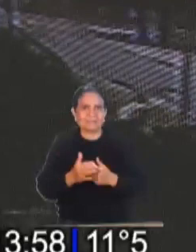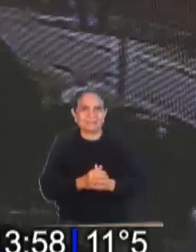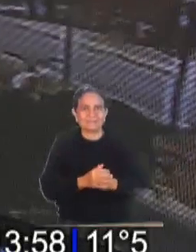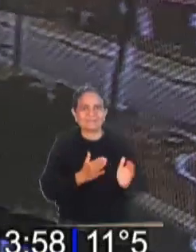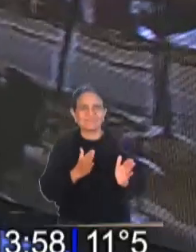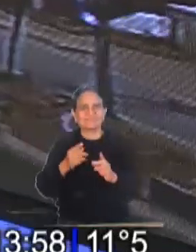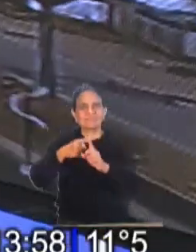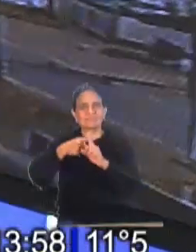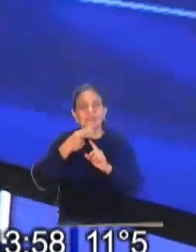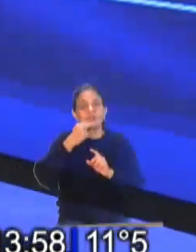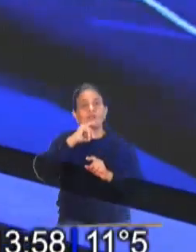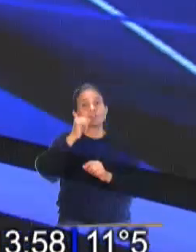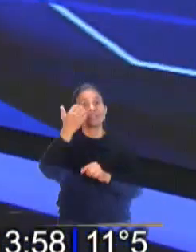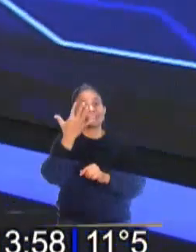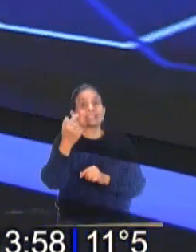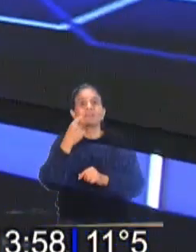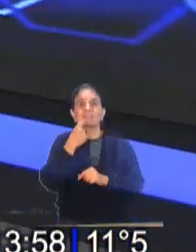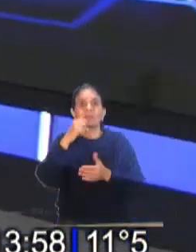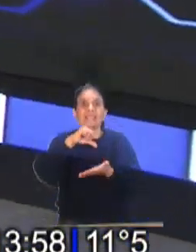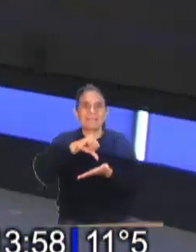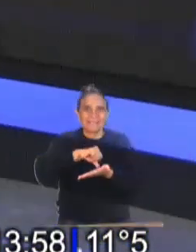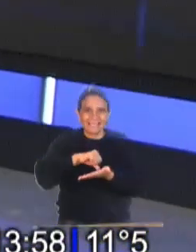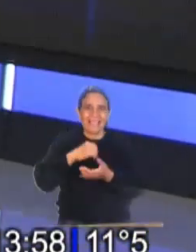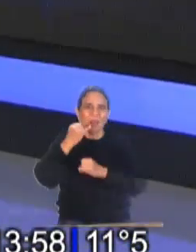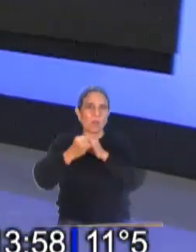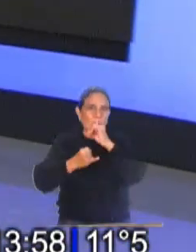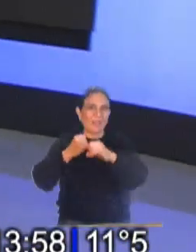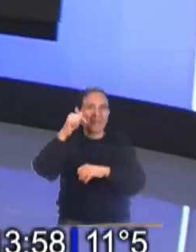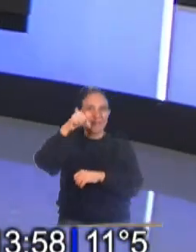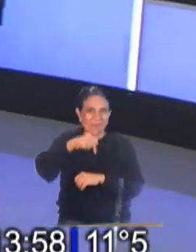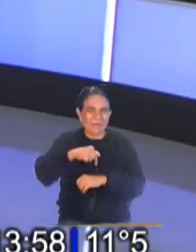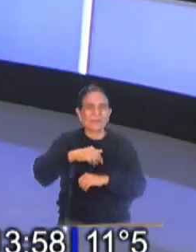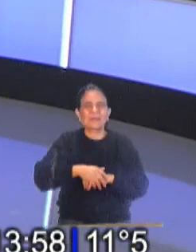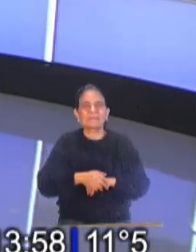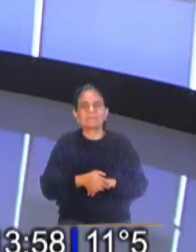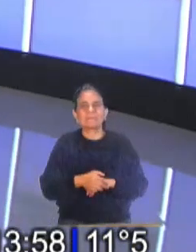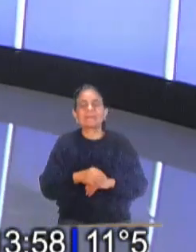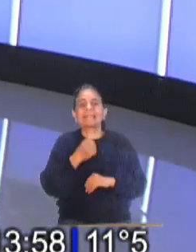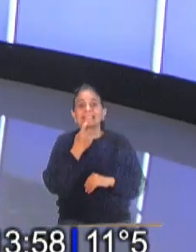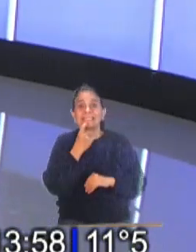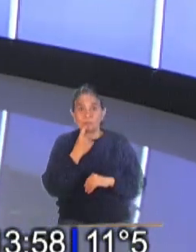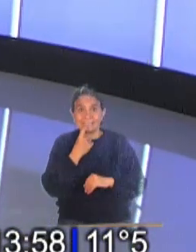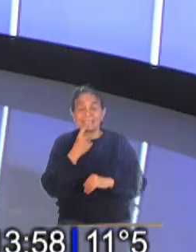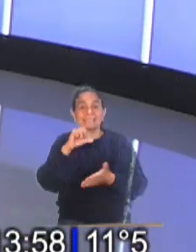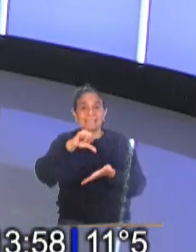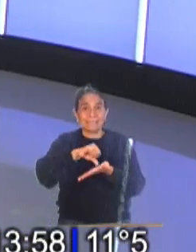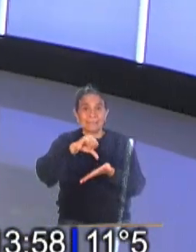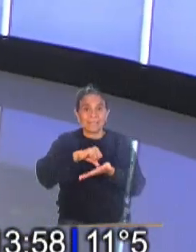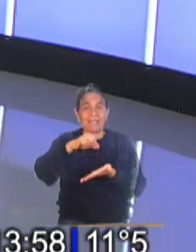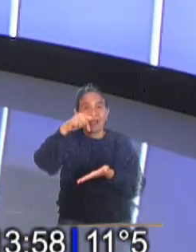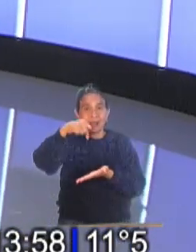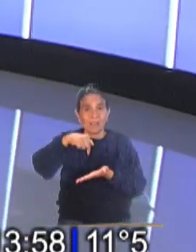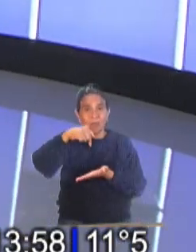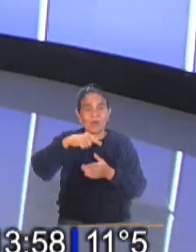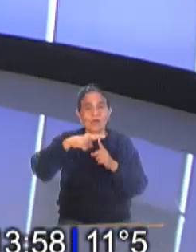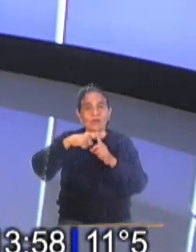11 grados 5 décimas la temperatura actual en la capital puntana. Compartimos ahora el pronóstico del tiempo para San Luis. Para la ciudad de San Luis, para hoy se esperan